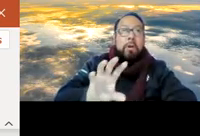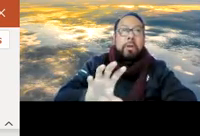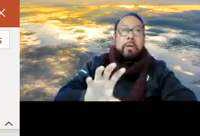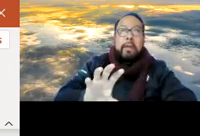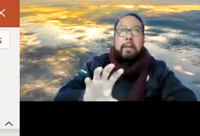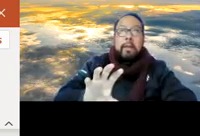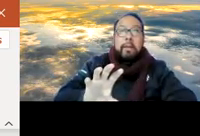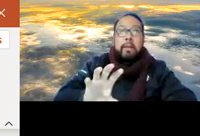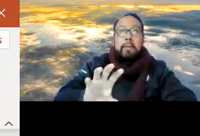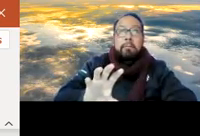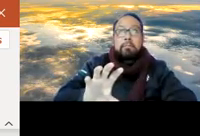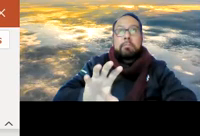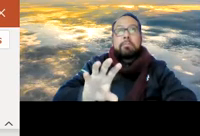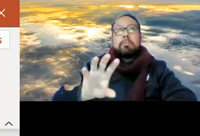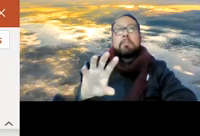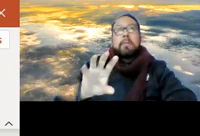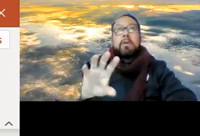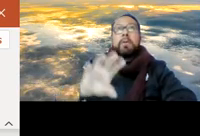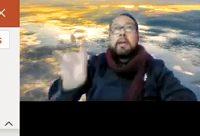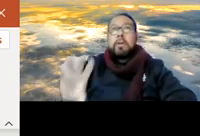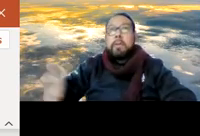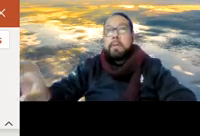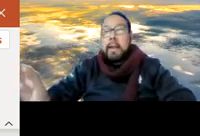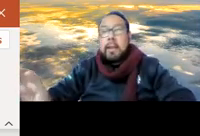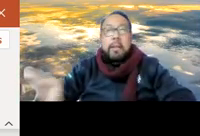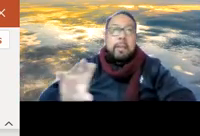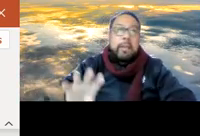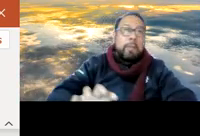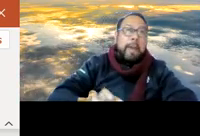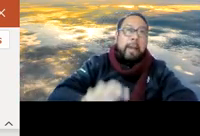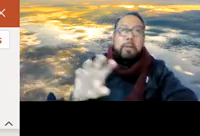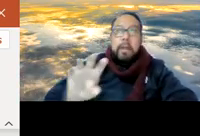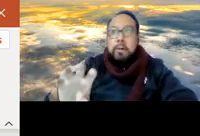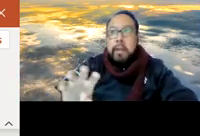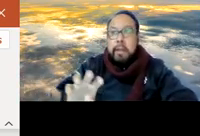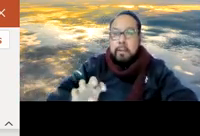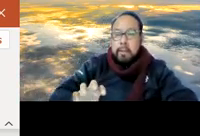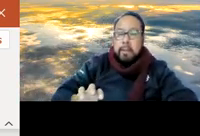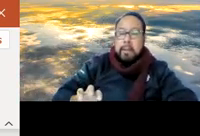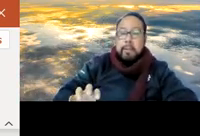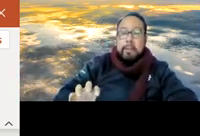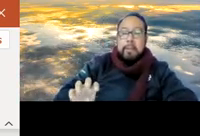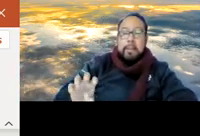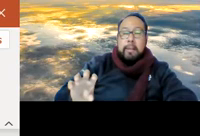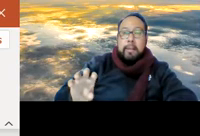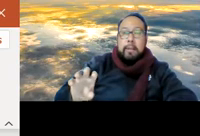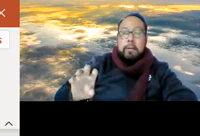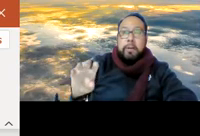al coloquio de comunicación no verbal dirigido para contadores,